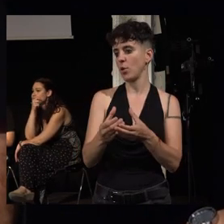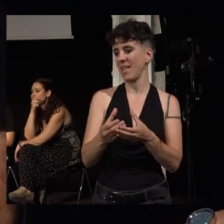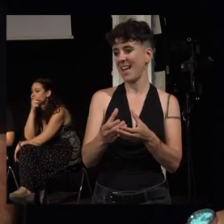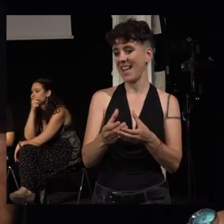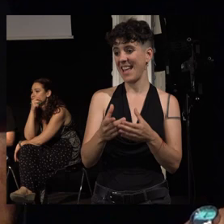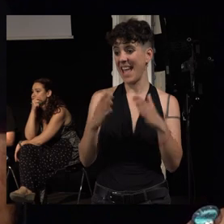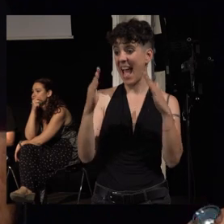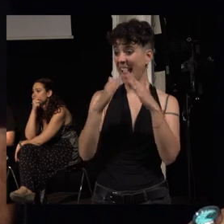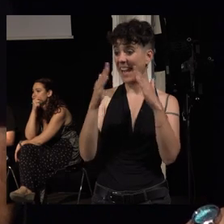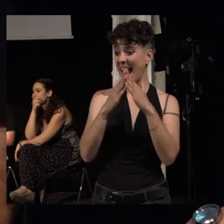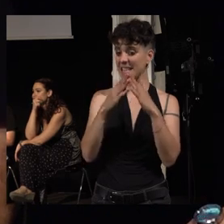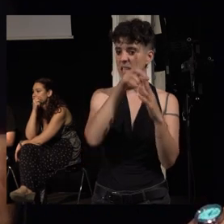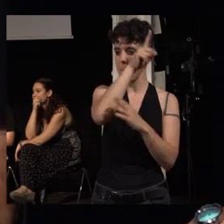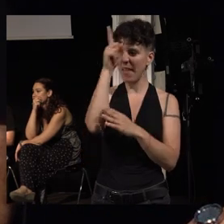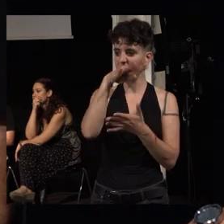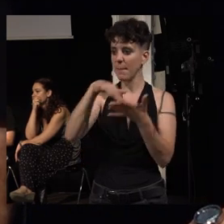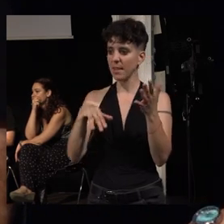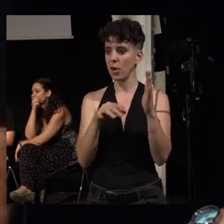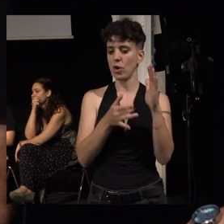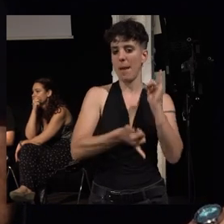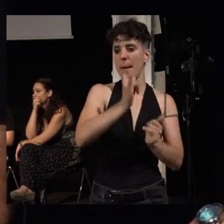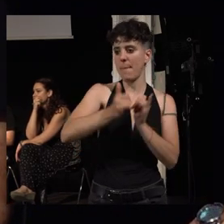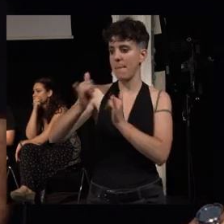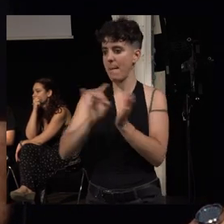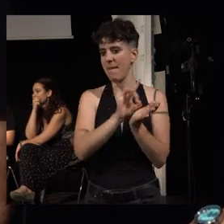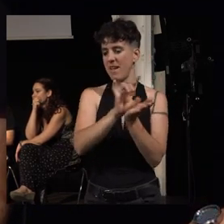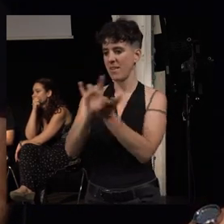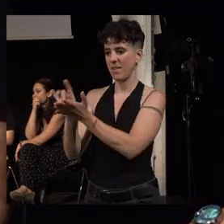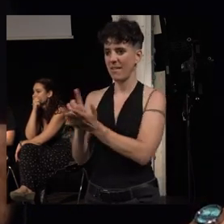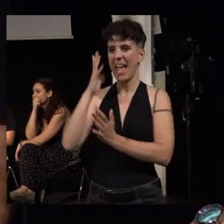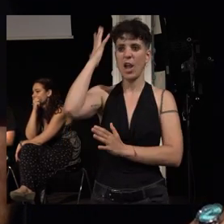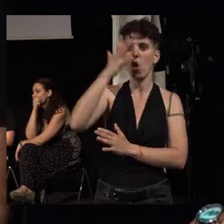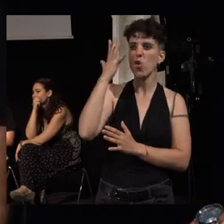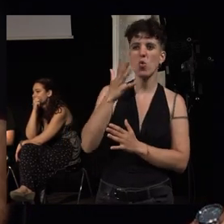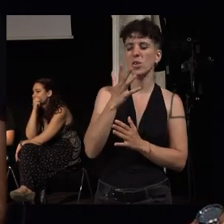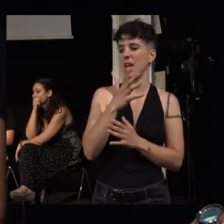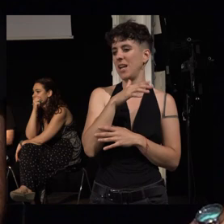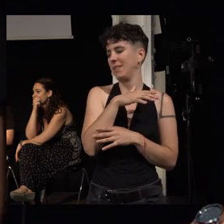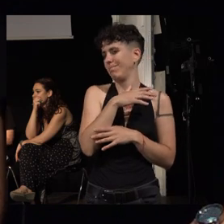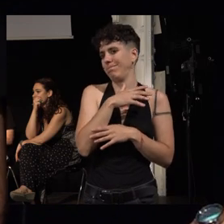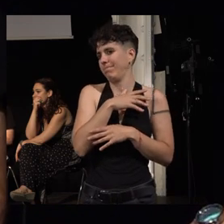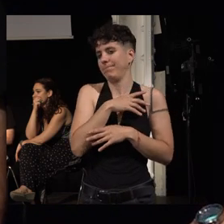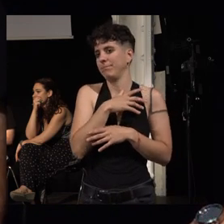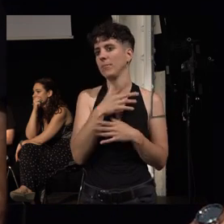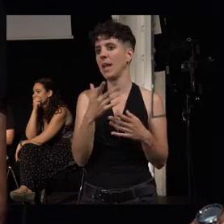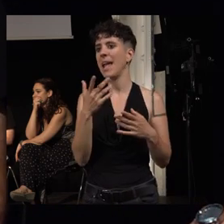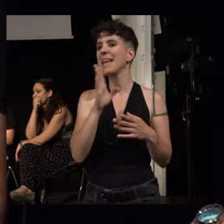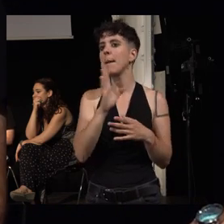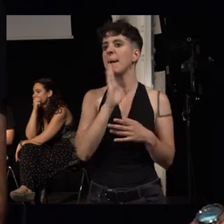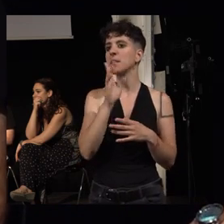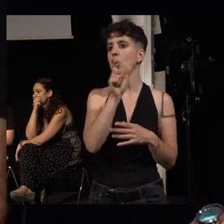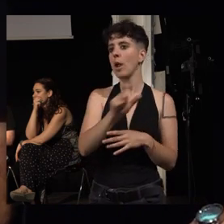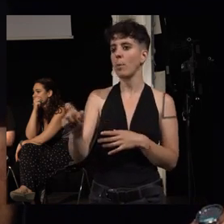desalojando casas en Madrid, en Barcelona, seguro, en Coruña, en muchos sitios, ¿no? ¿Qué pasa con la población